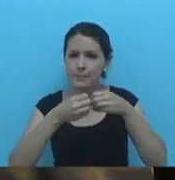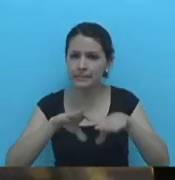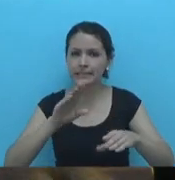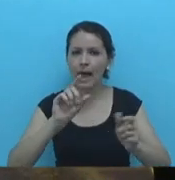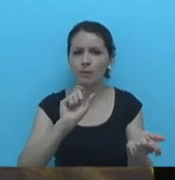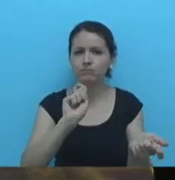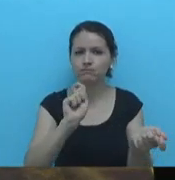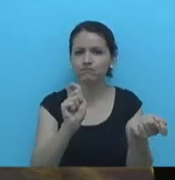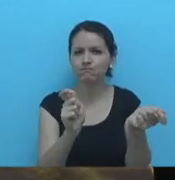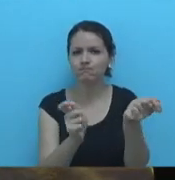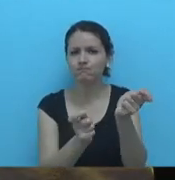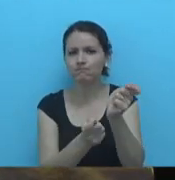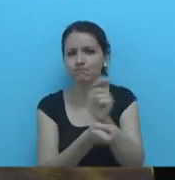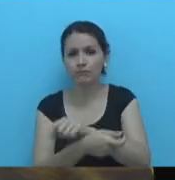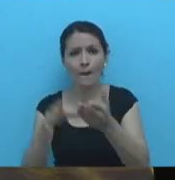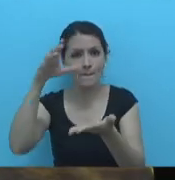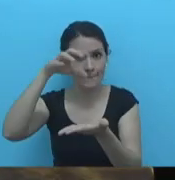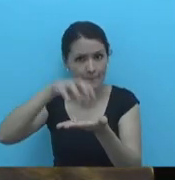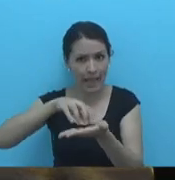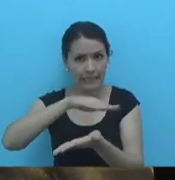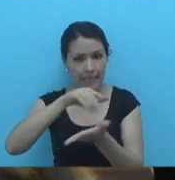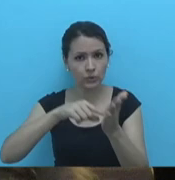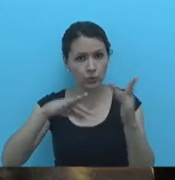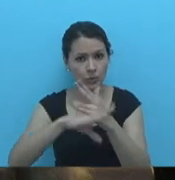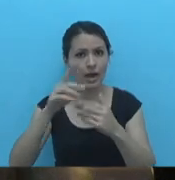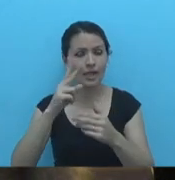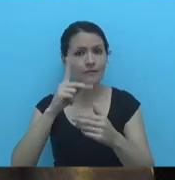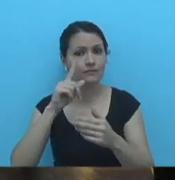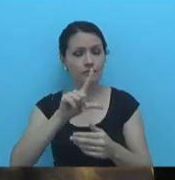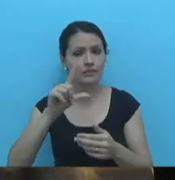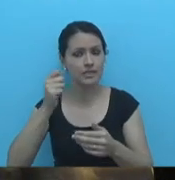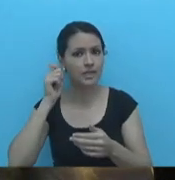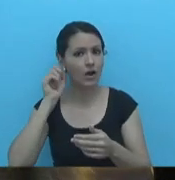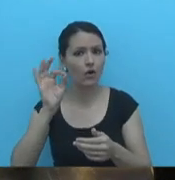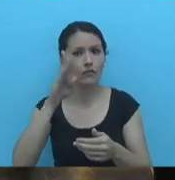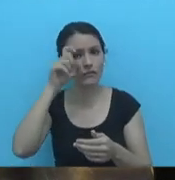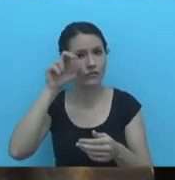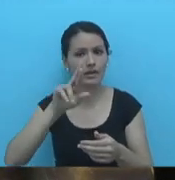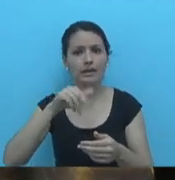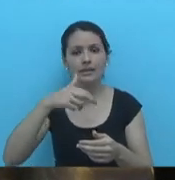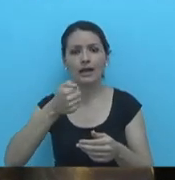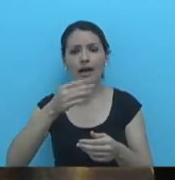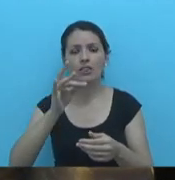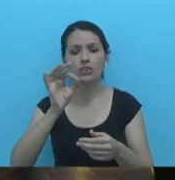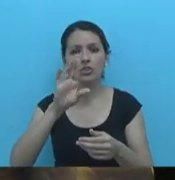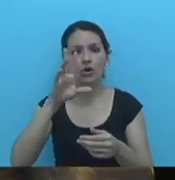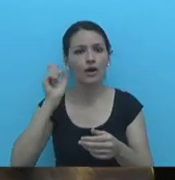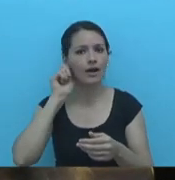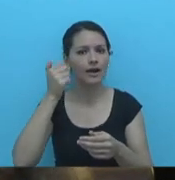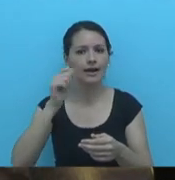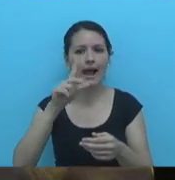de la planta de Villa Gobernador Gálvez con el fin de alcanzar mayores niveles de productividad y así